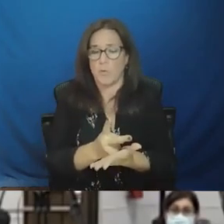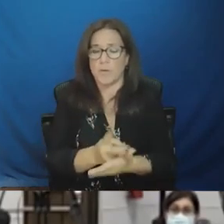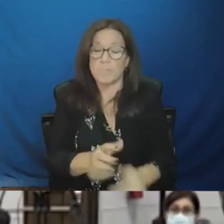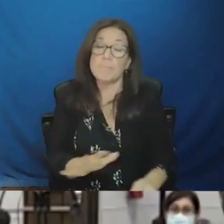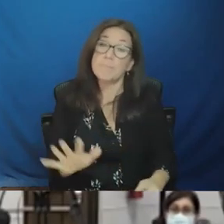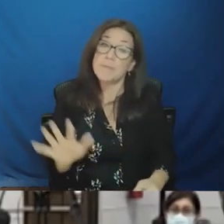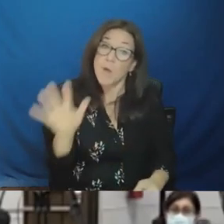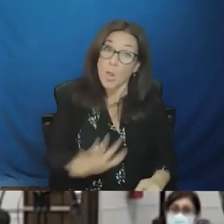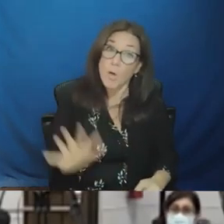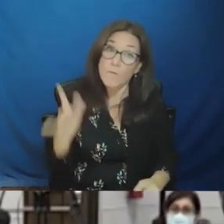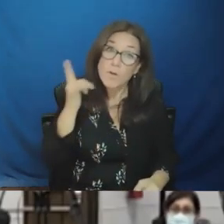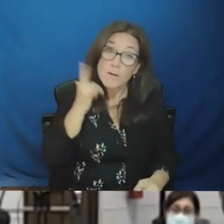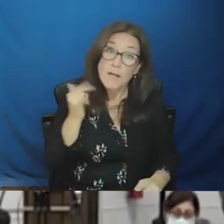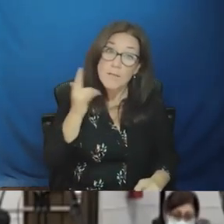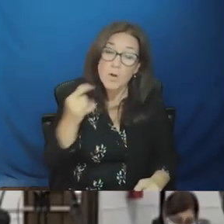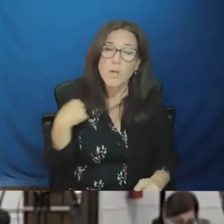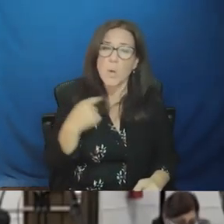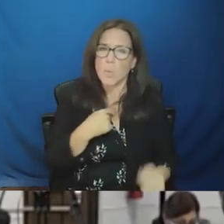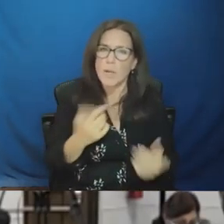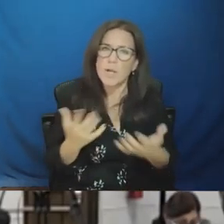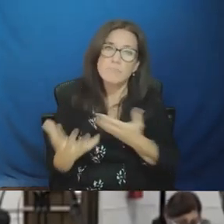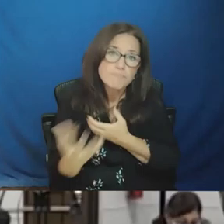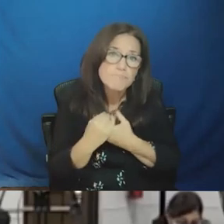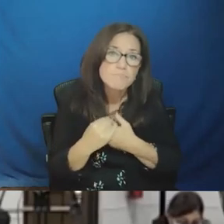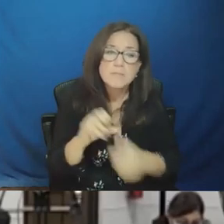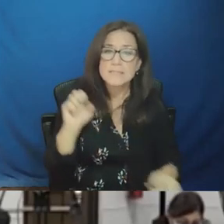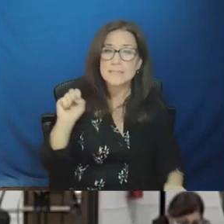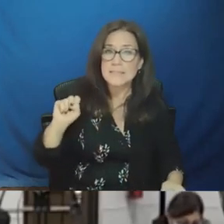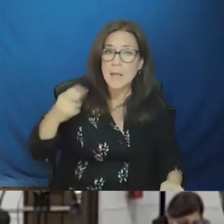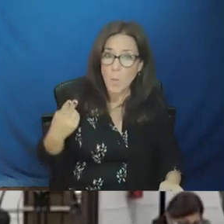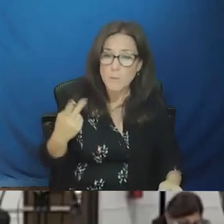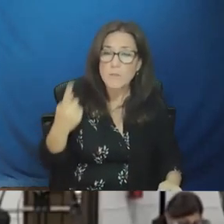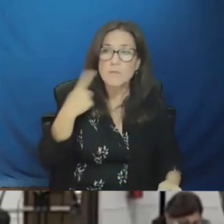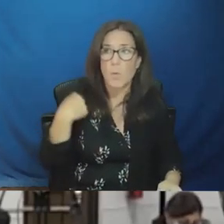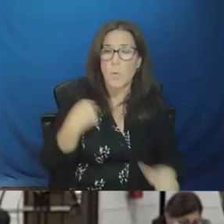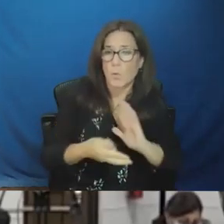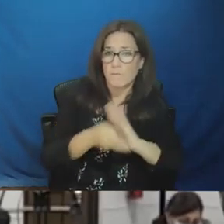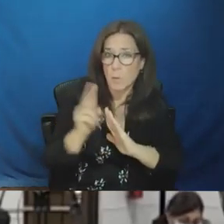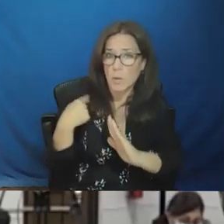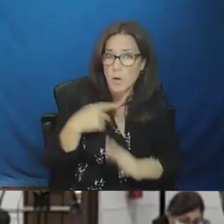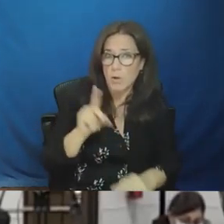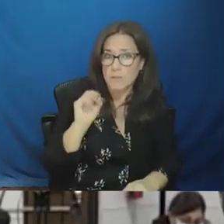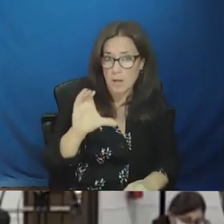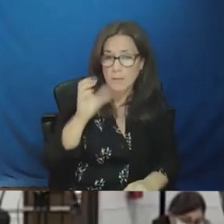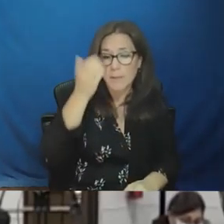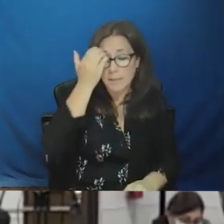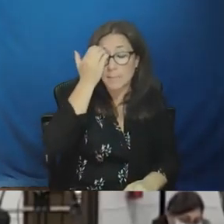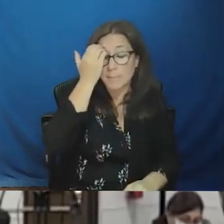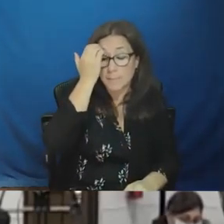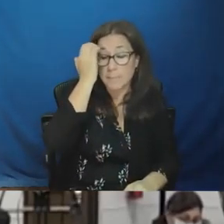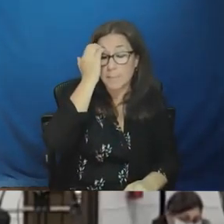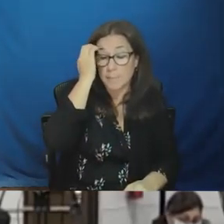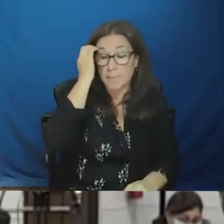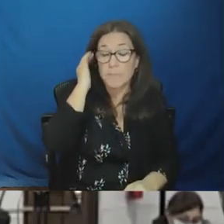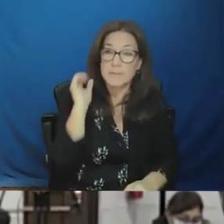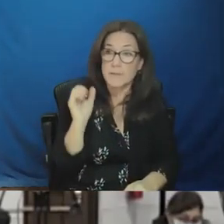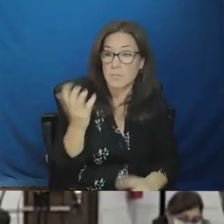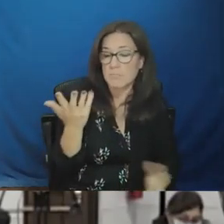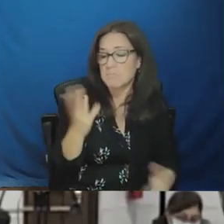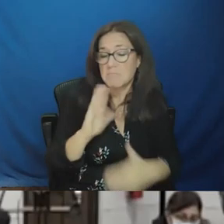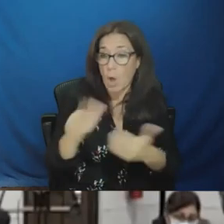que el consejo en julio y luego en agosto para aprobación estamos en una etapa en este momento en donde estamos participando con